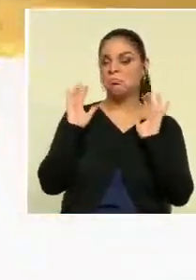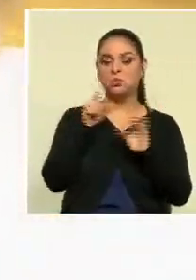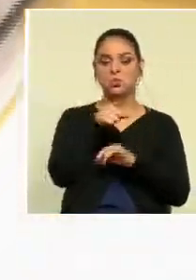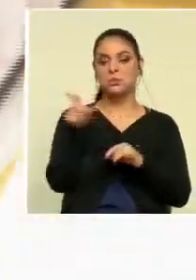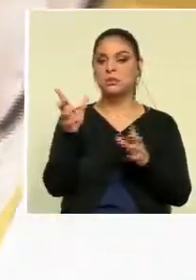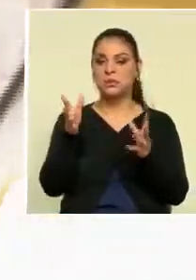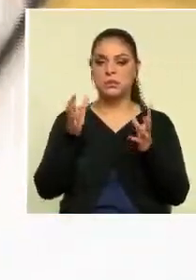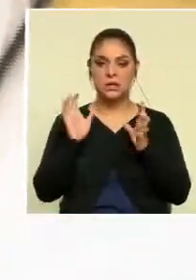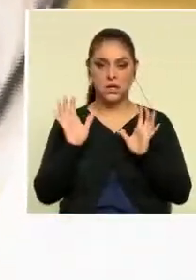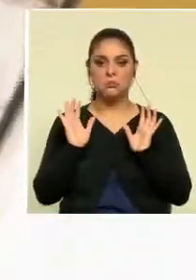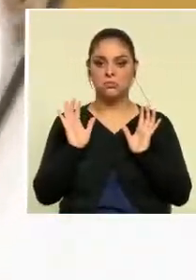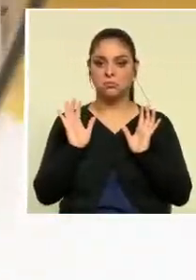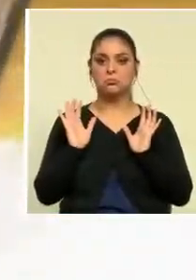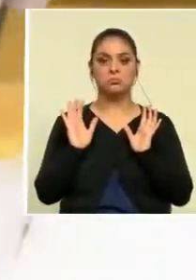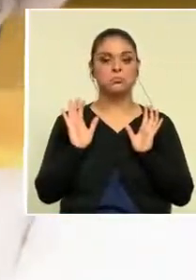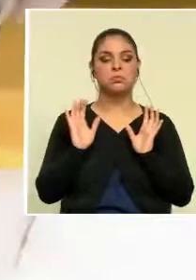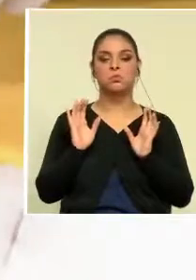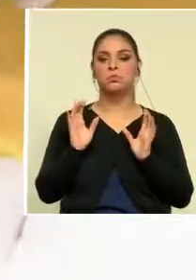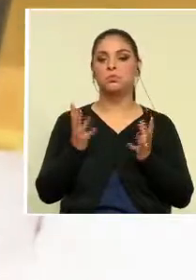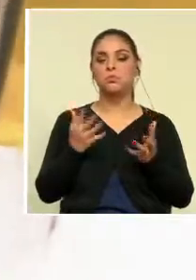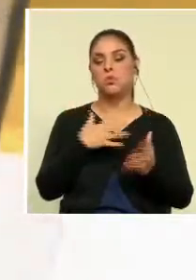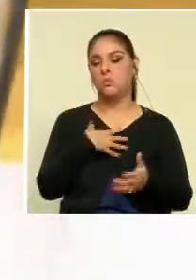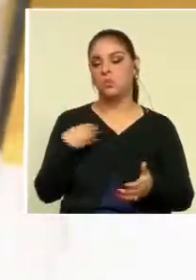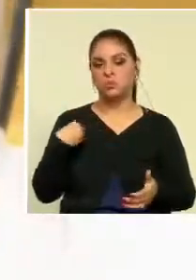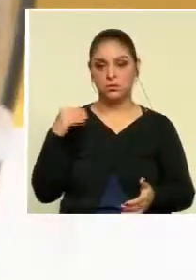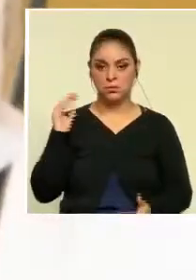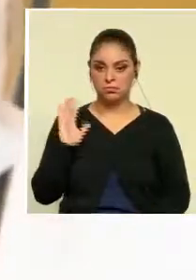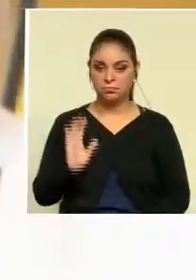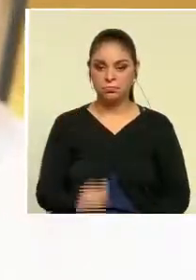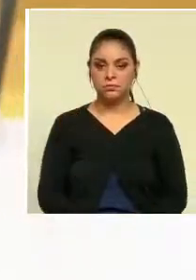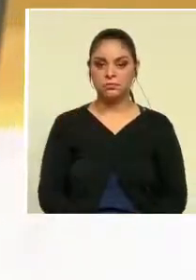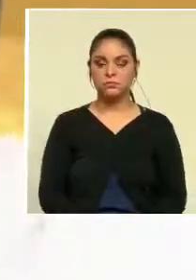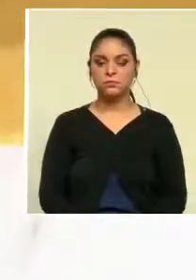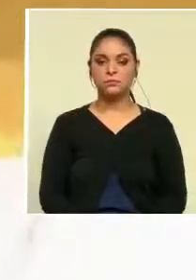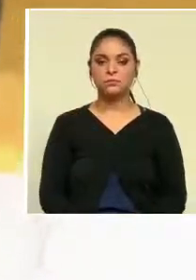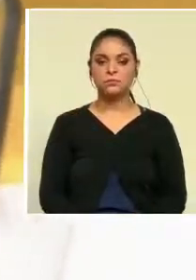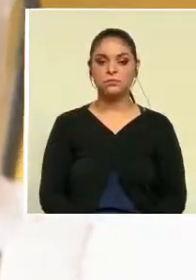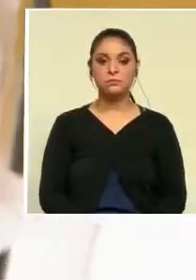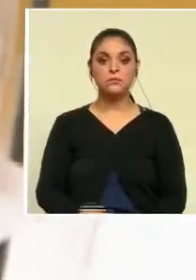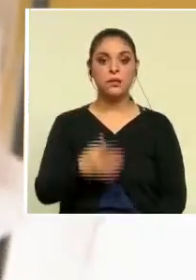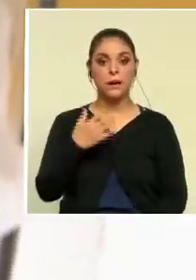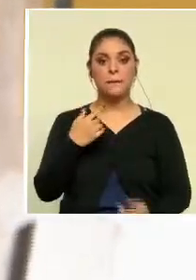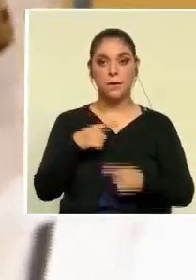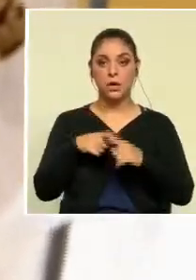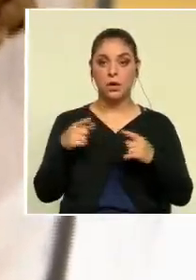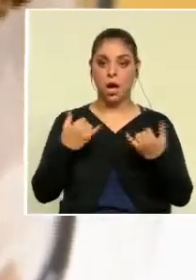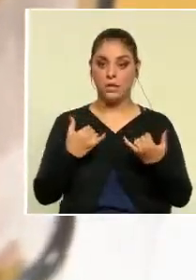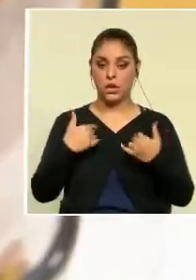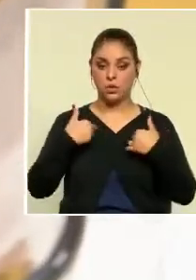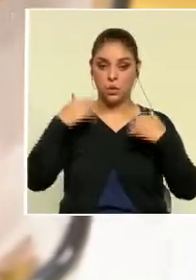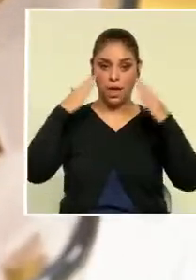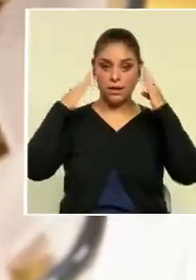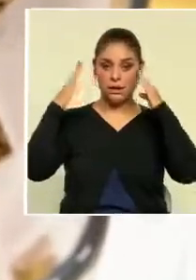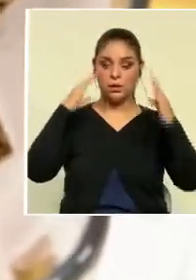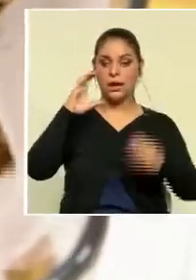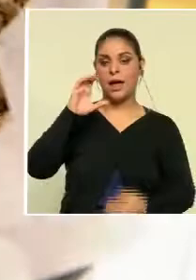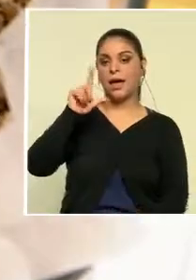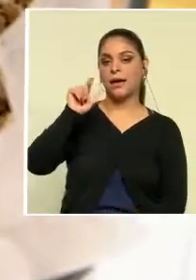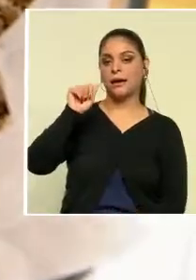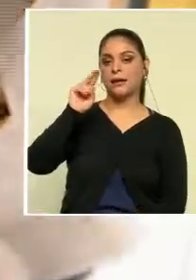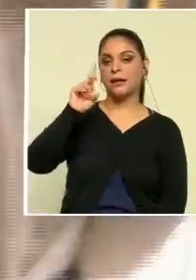nosotros y de lo que nosotros queremos esa ley mientras tanto voy a saludar si la claudia maría